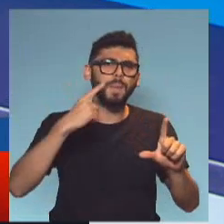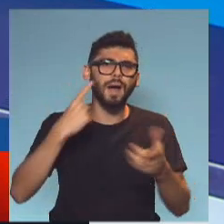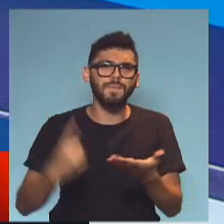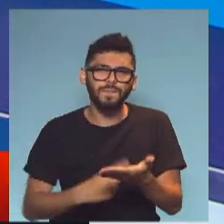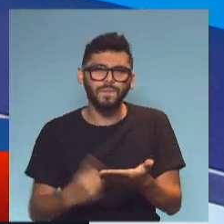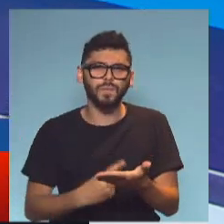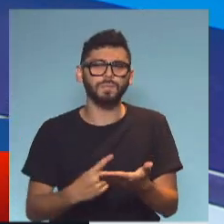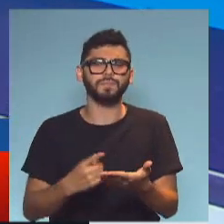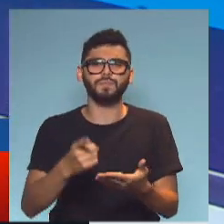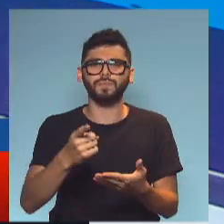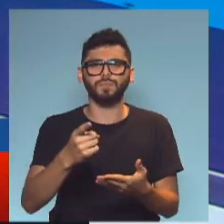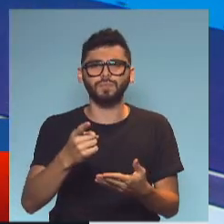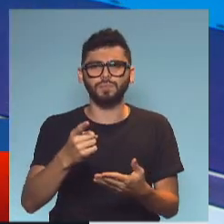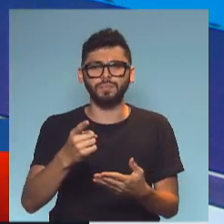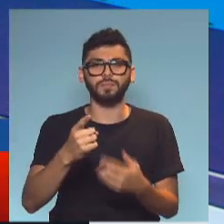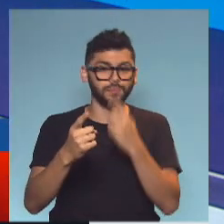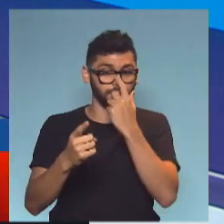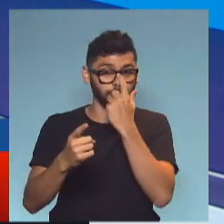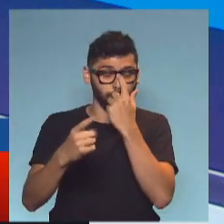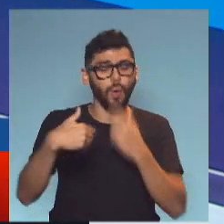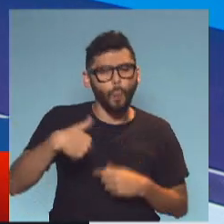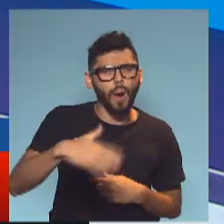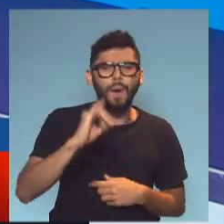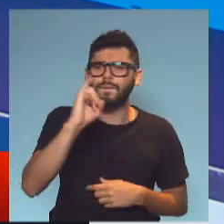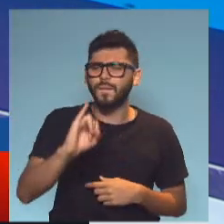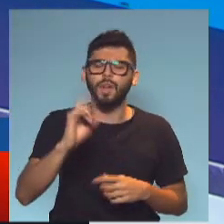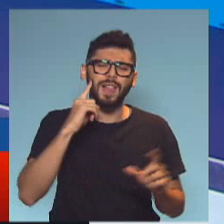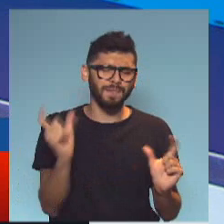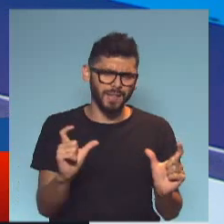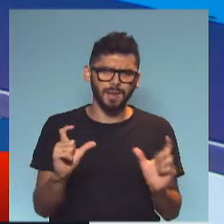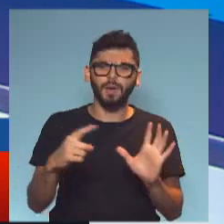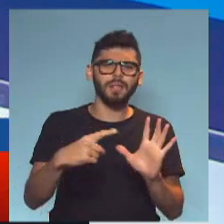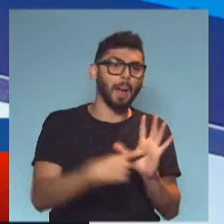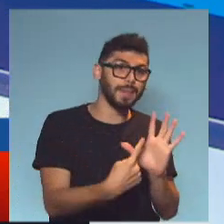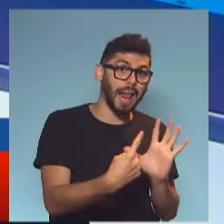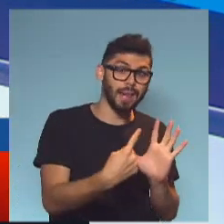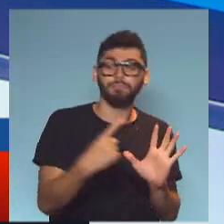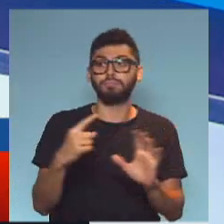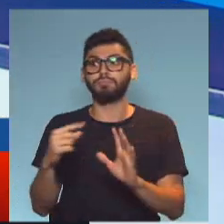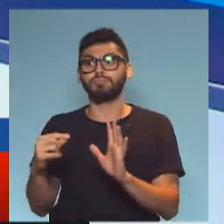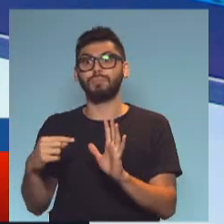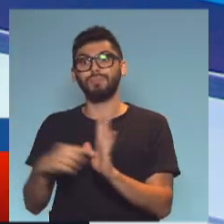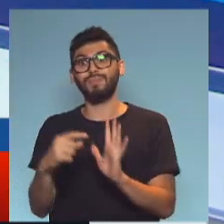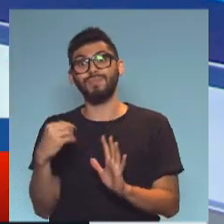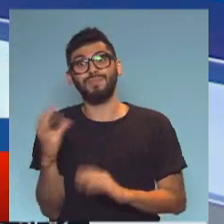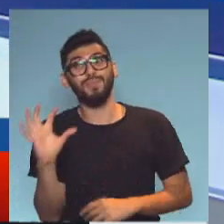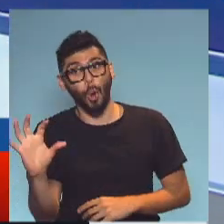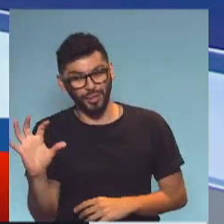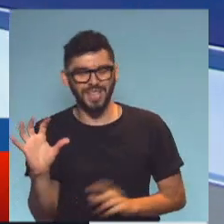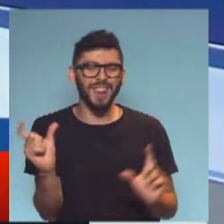repasando. Más allá de eso, insisto, un ratito vamos a diferenciar lo que es Ciudad de Buenos Aires, lo que es Provincia de Buenos Aires. Vamos ahora a rubros